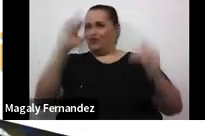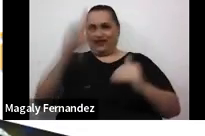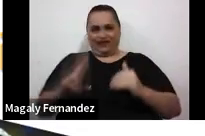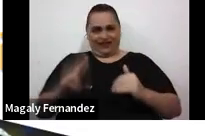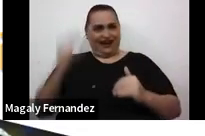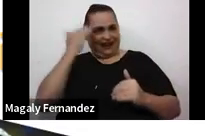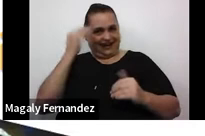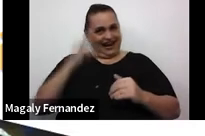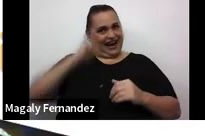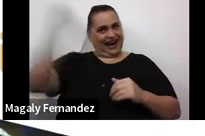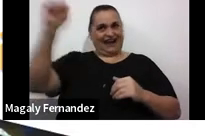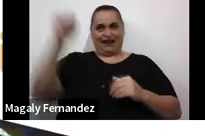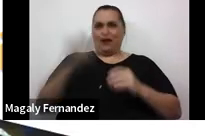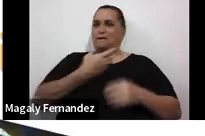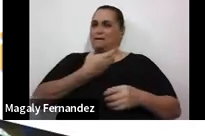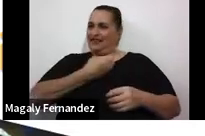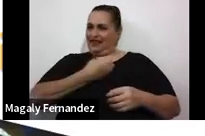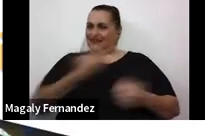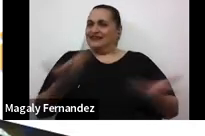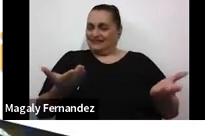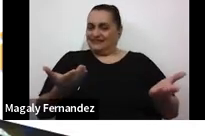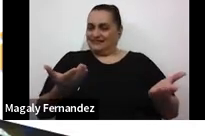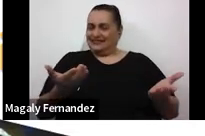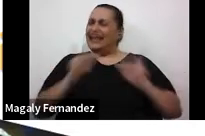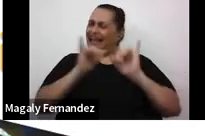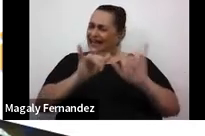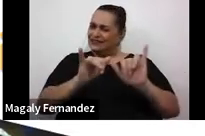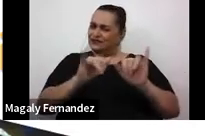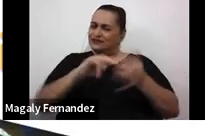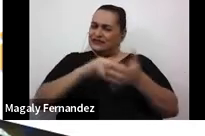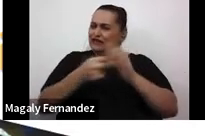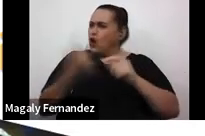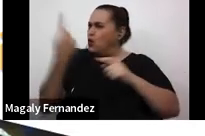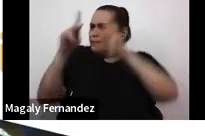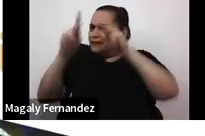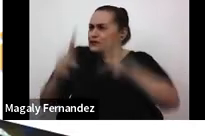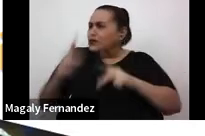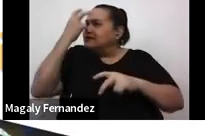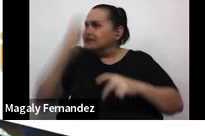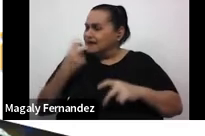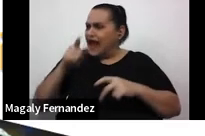medallas Yo sé que algunos pero es esto es como es que una persona ciega